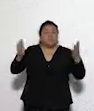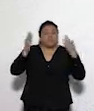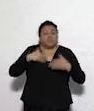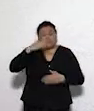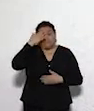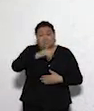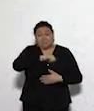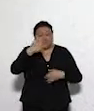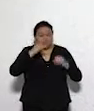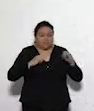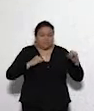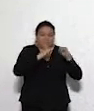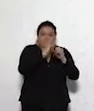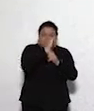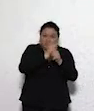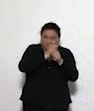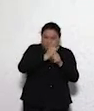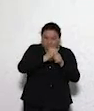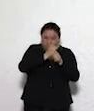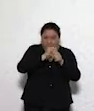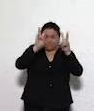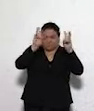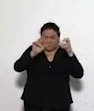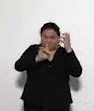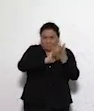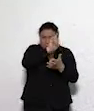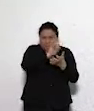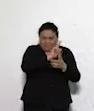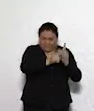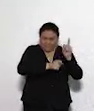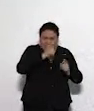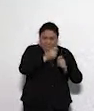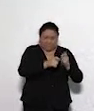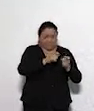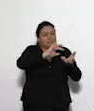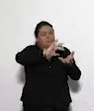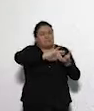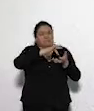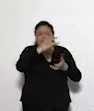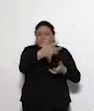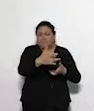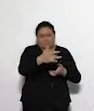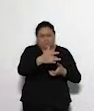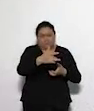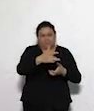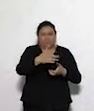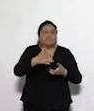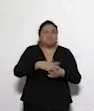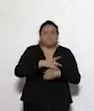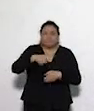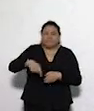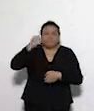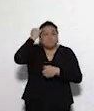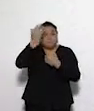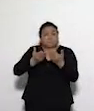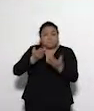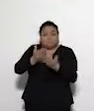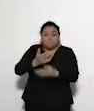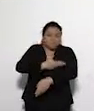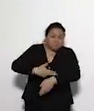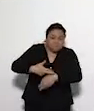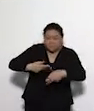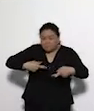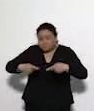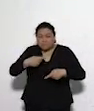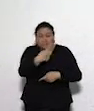Investigaciones Jurídicas, muchas gracias por también acompañar esta iniciativa de la